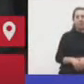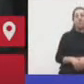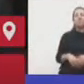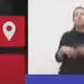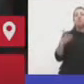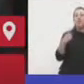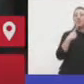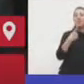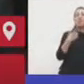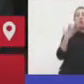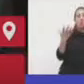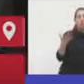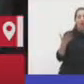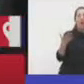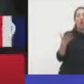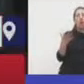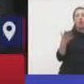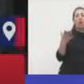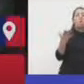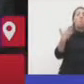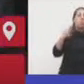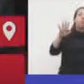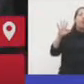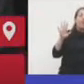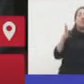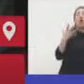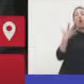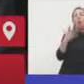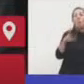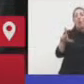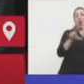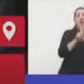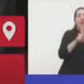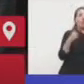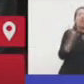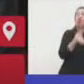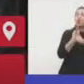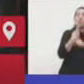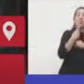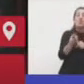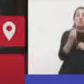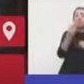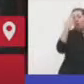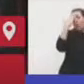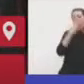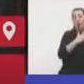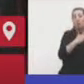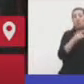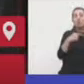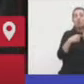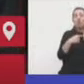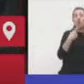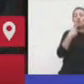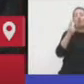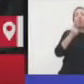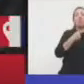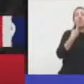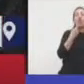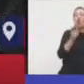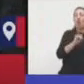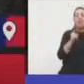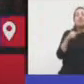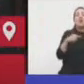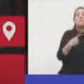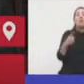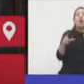Cristina, de la Mar en Coche hablan del discurso de odio, ya explicó hace un rato Johnny, pongan en el diccionario